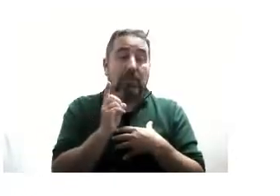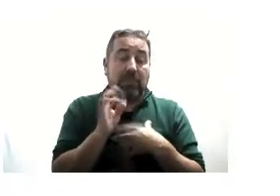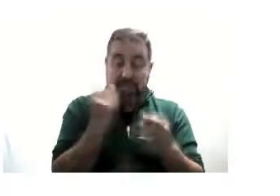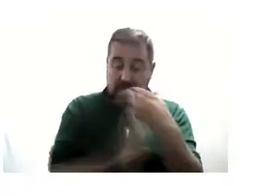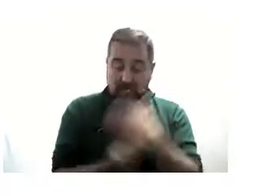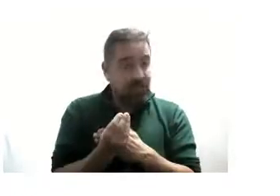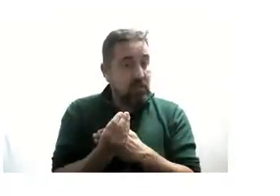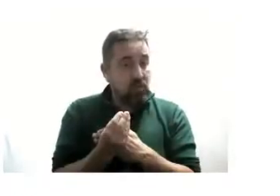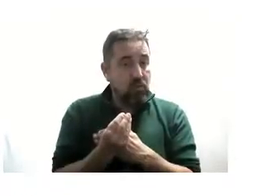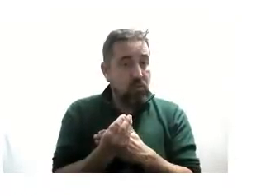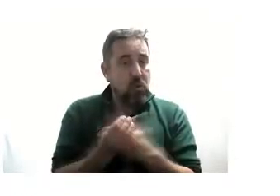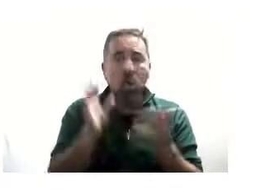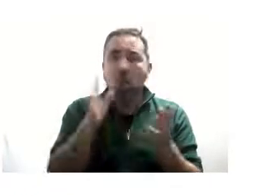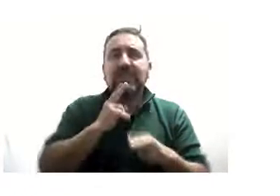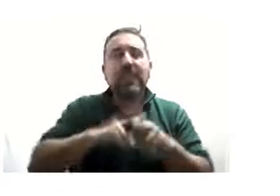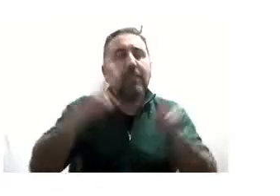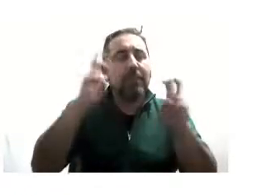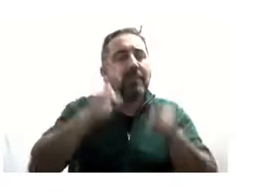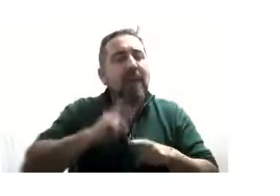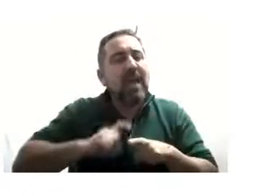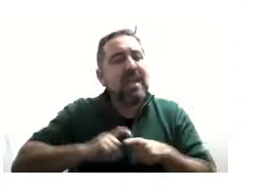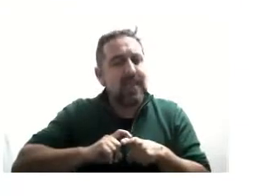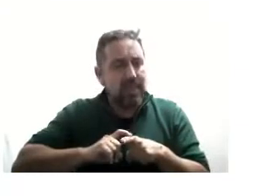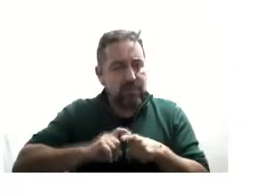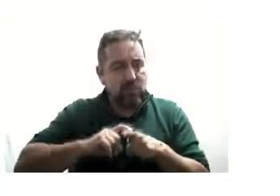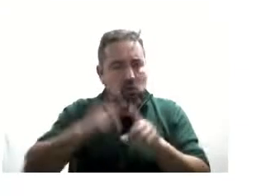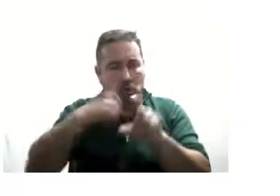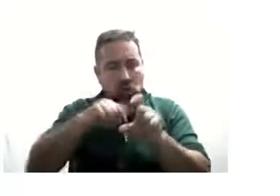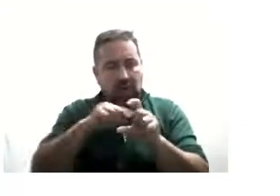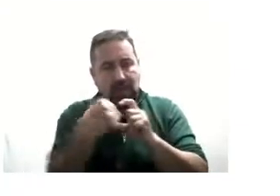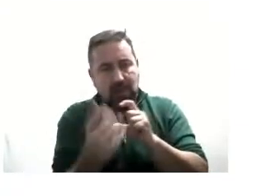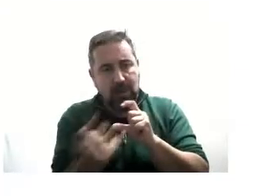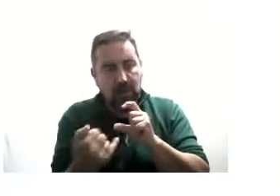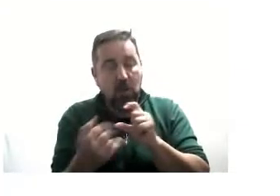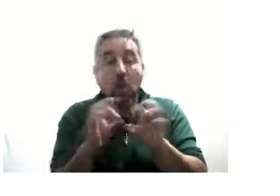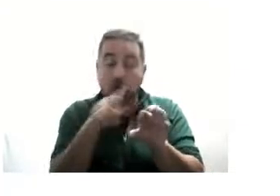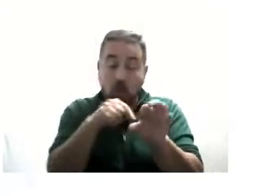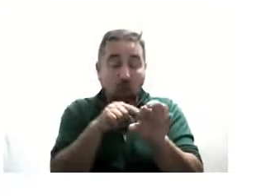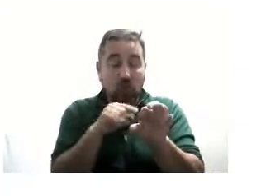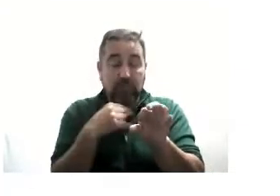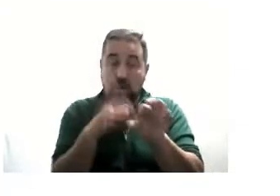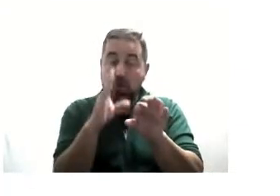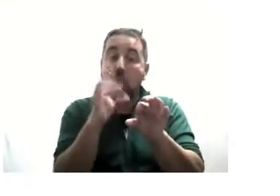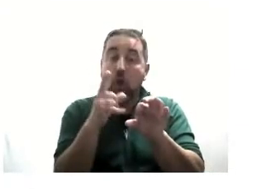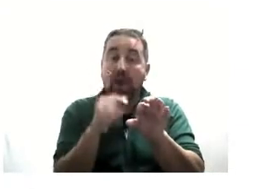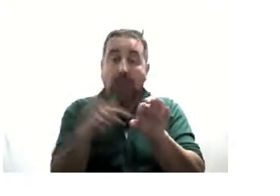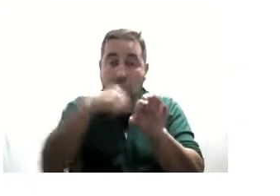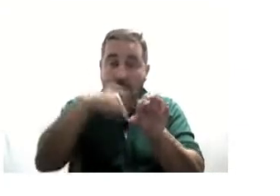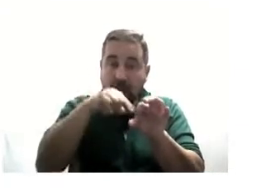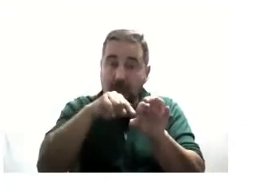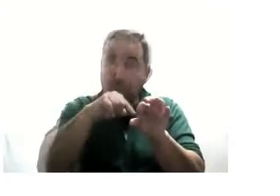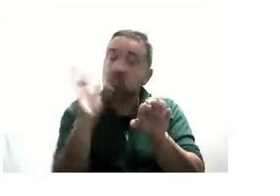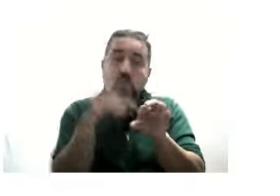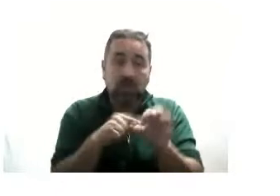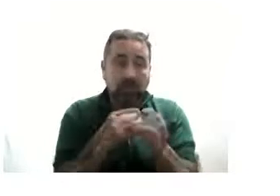nacimiento no existe nervio coclear o no existe la cóclea. Entonces, en estos casos, la indicación es muy clara, el implante de